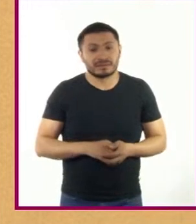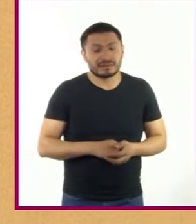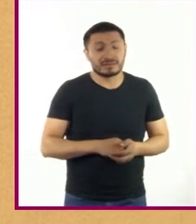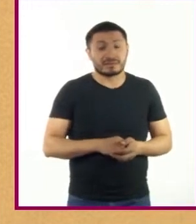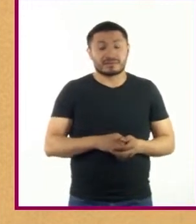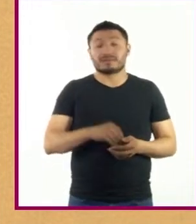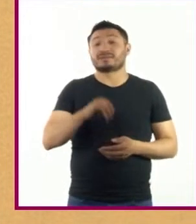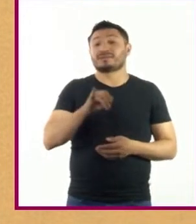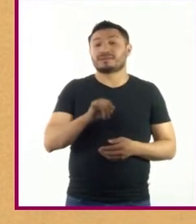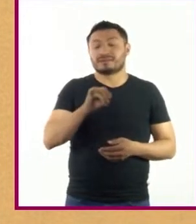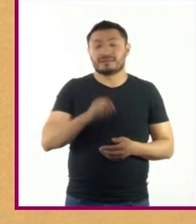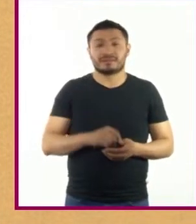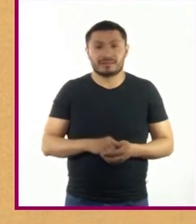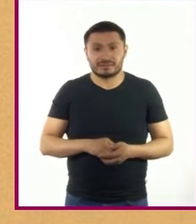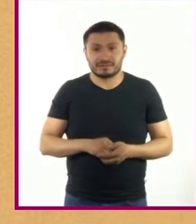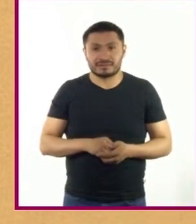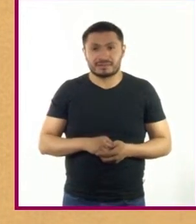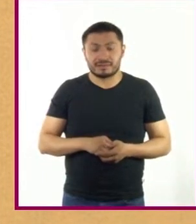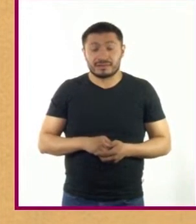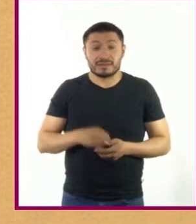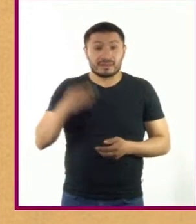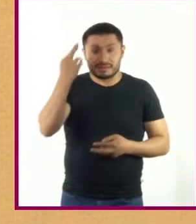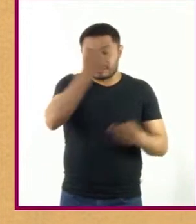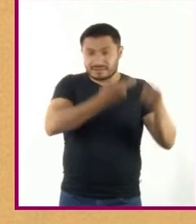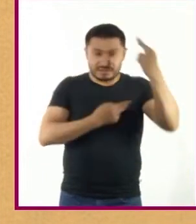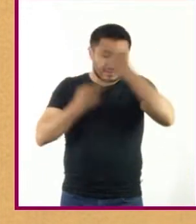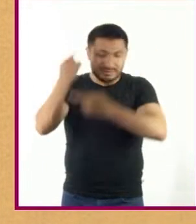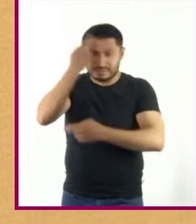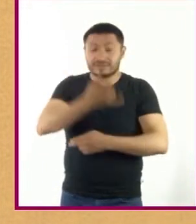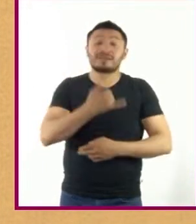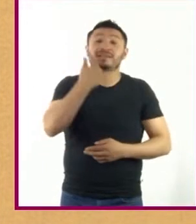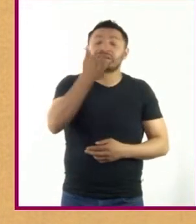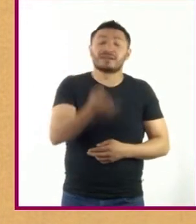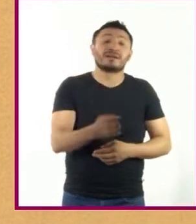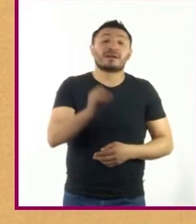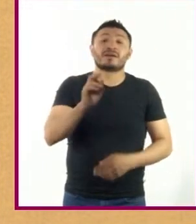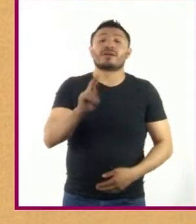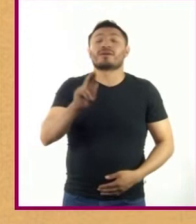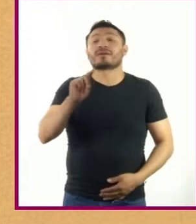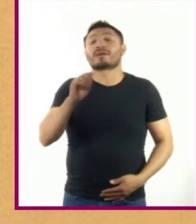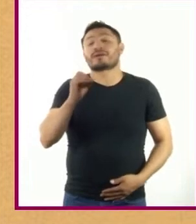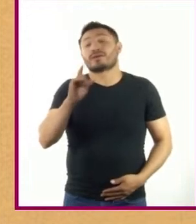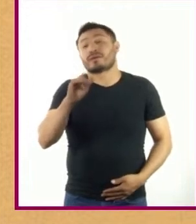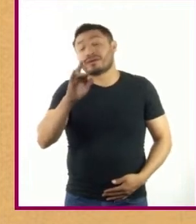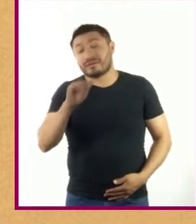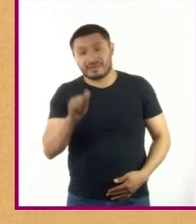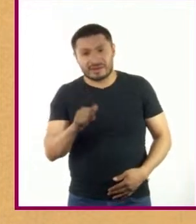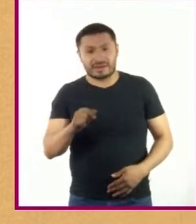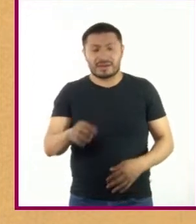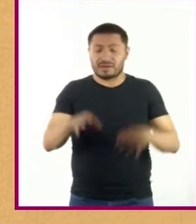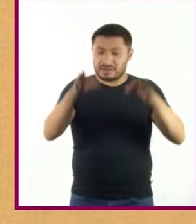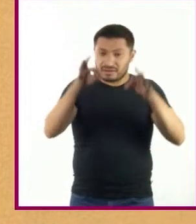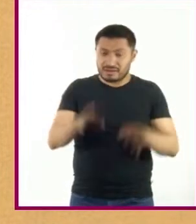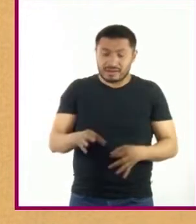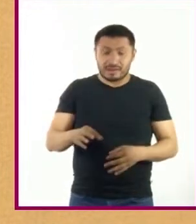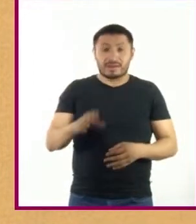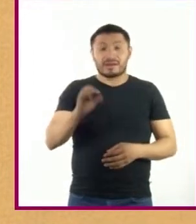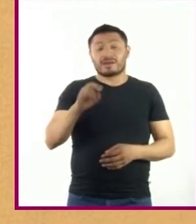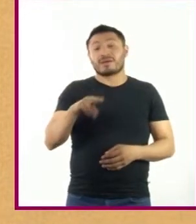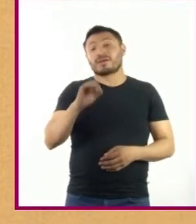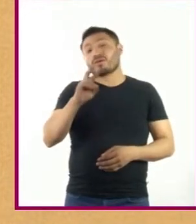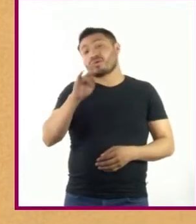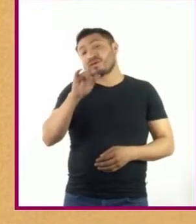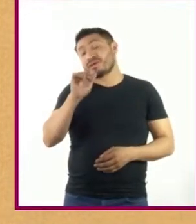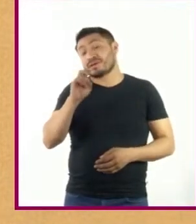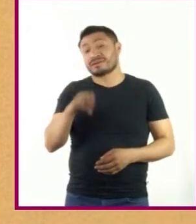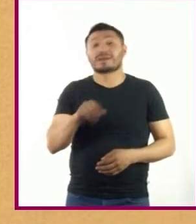Sí, profesora. A revisar errores de ortografía y puntuación, gramática, precisión léxico, concordancia y coherencia